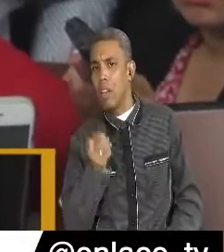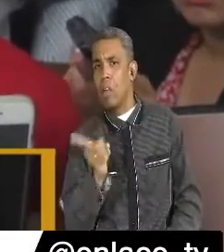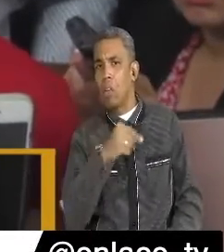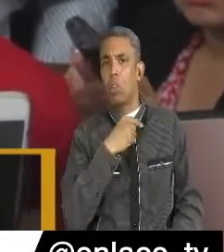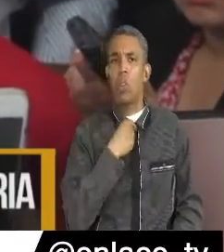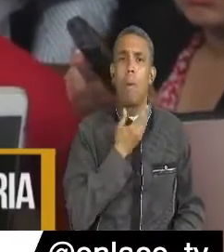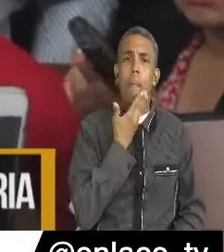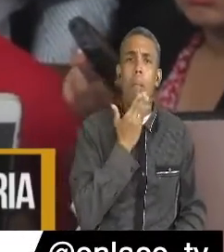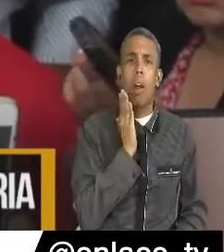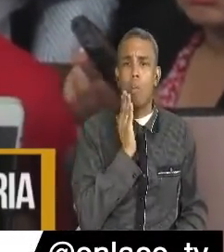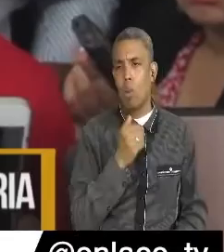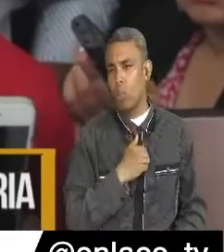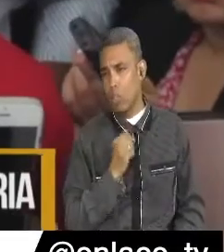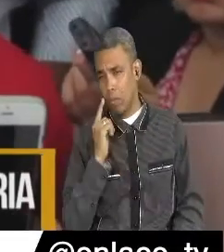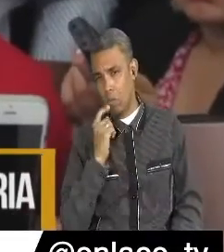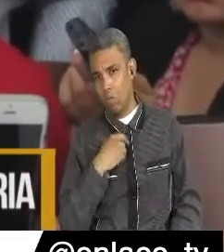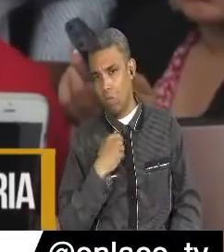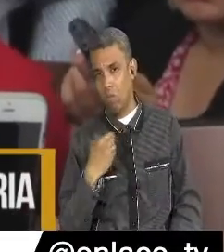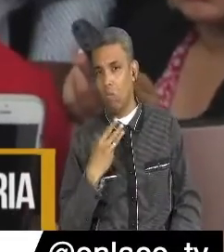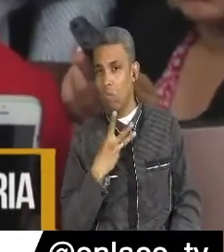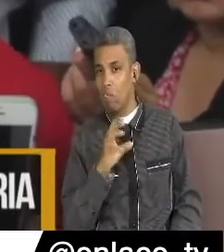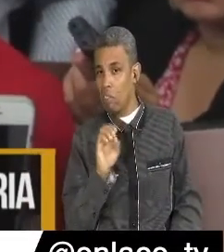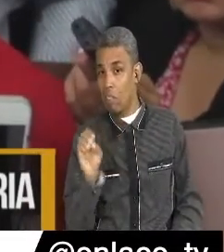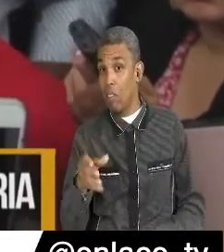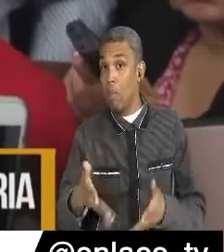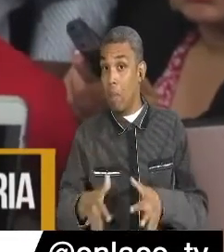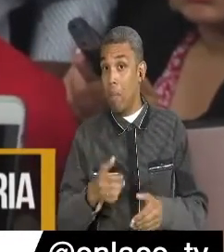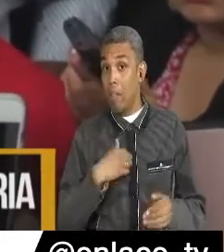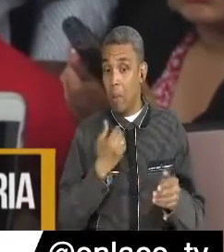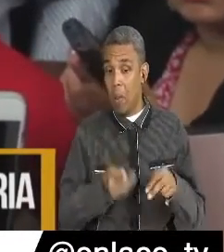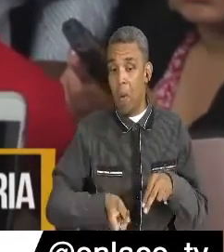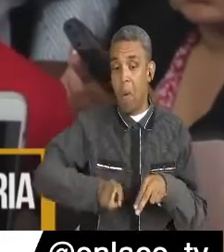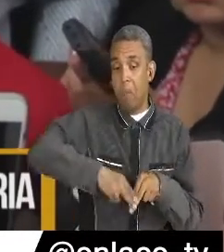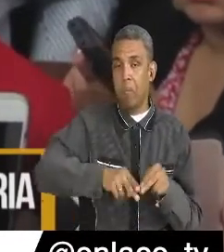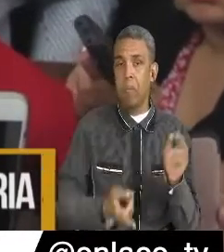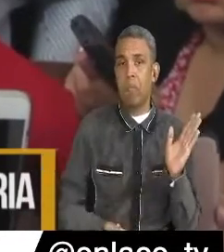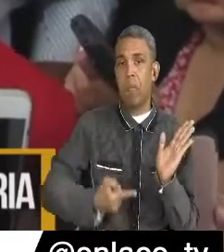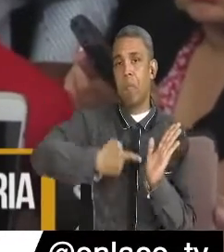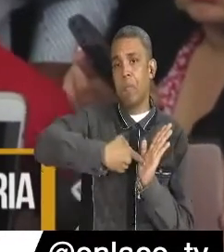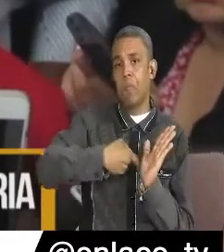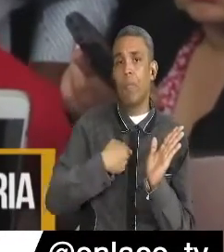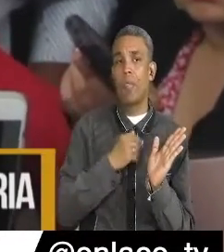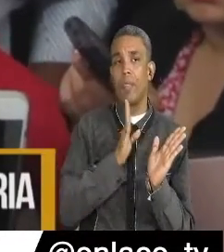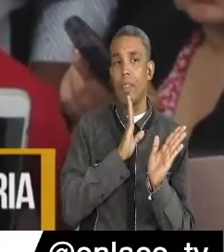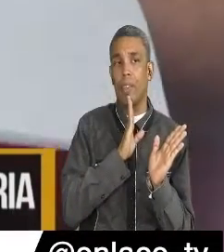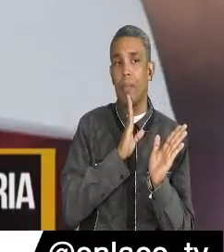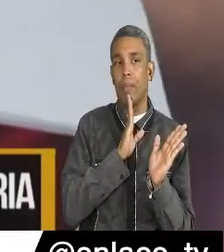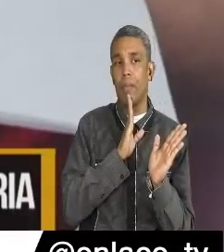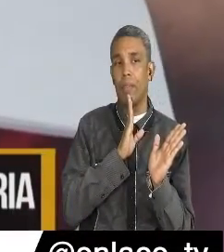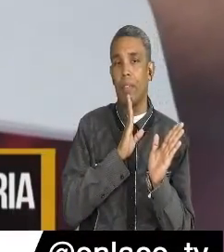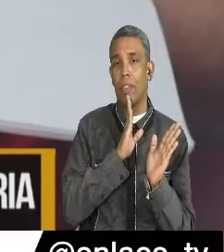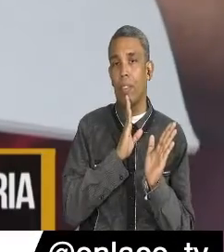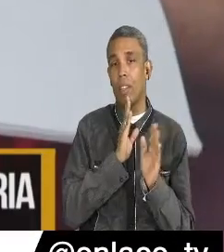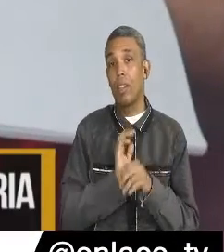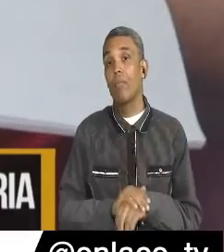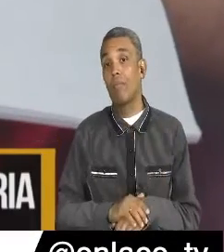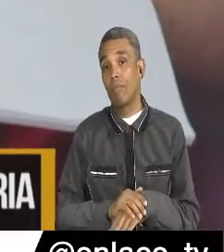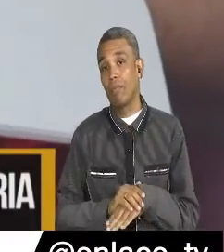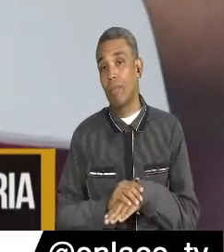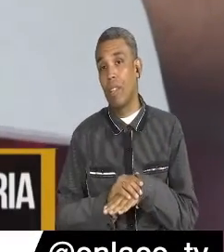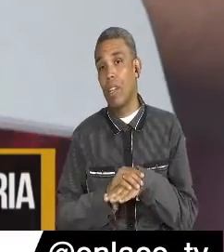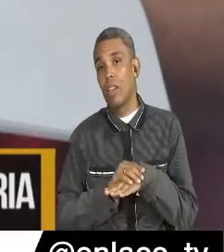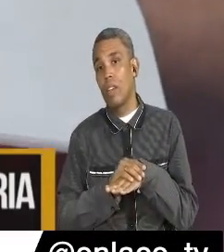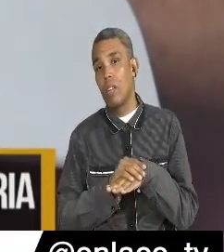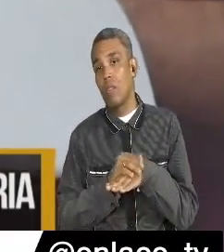300 kilómetros. Eso tiene un valor adicional que lo deberá pagar el usuario. Lo cierto es que según el mandatario,